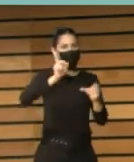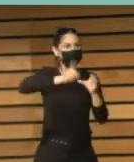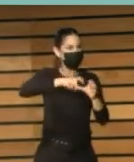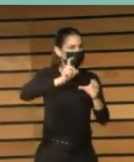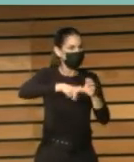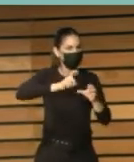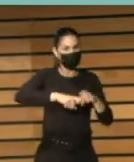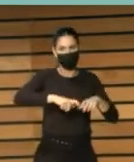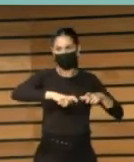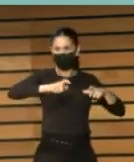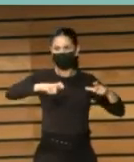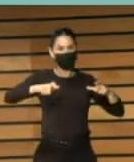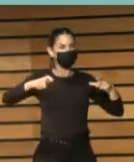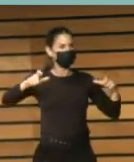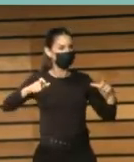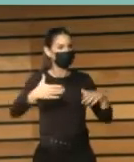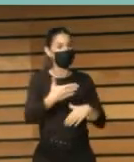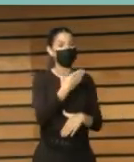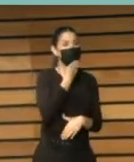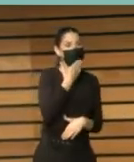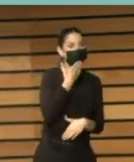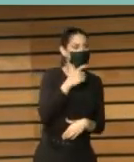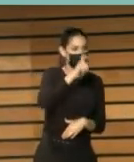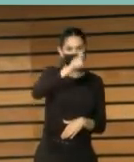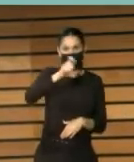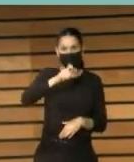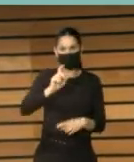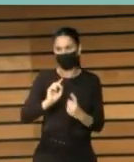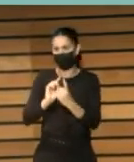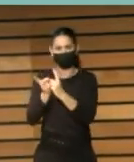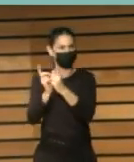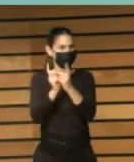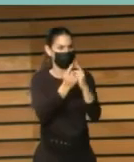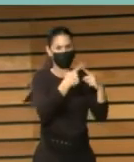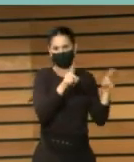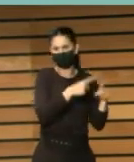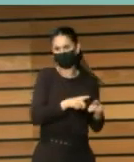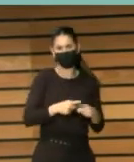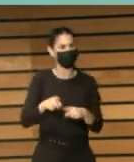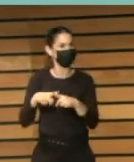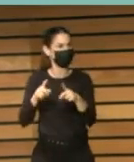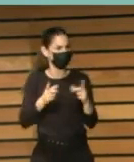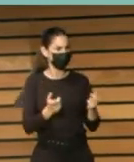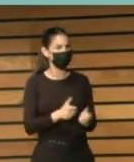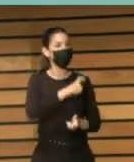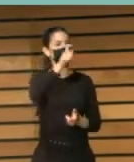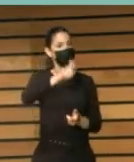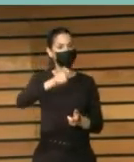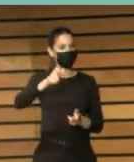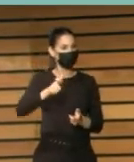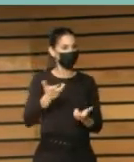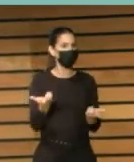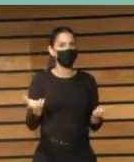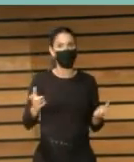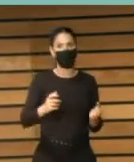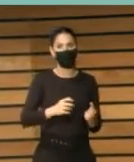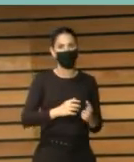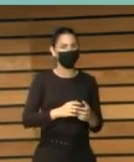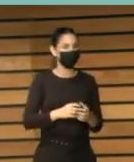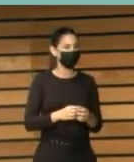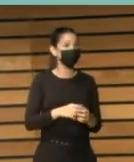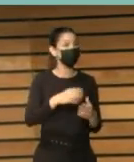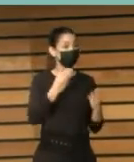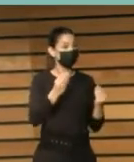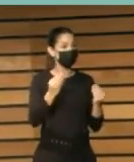una gran variedad de edades, variedad de procedencias, de gentes. Entonces, eso es un poco lo que yo veo